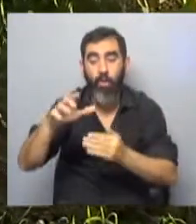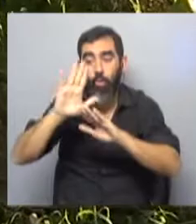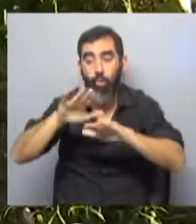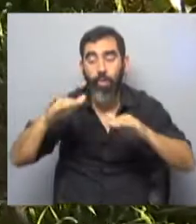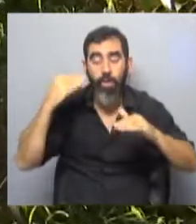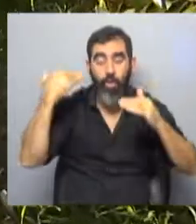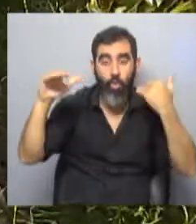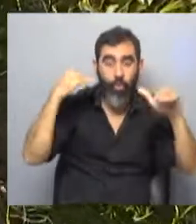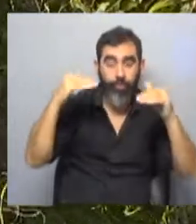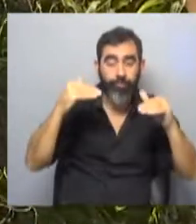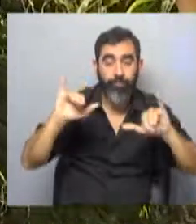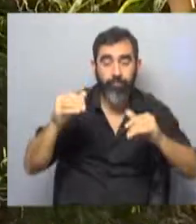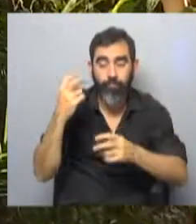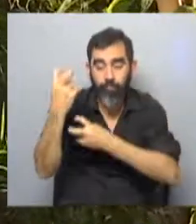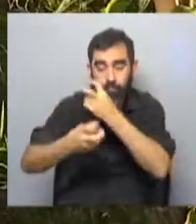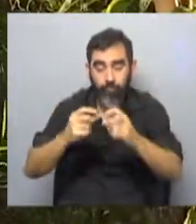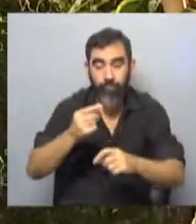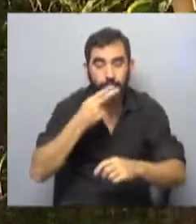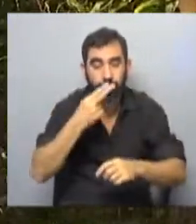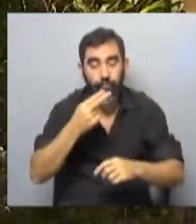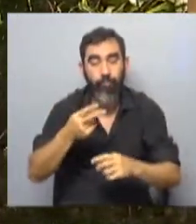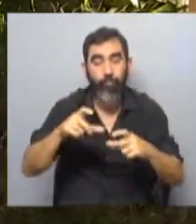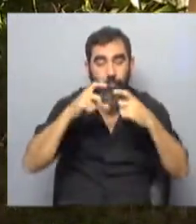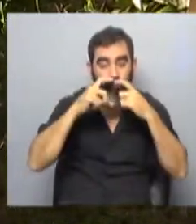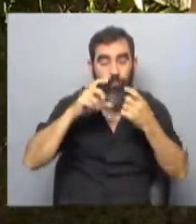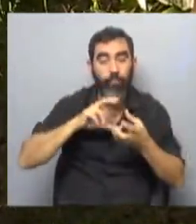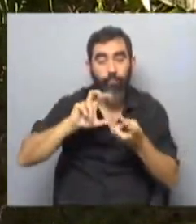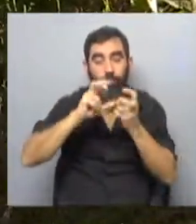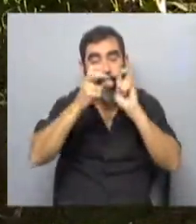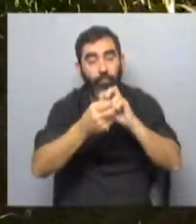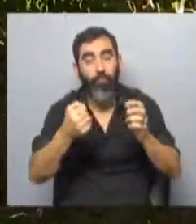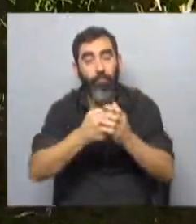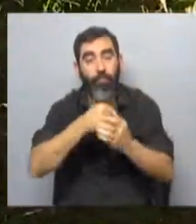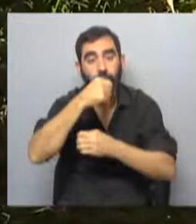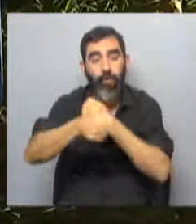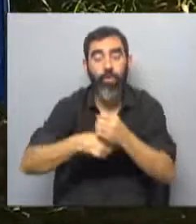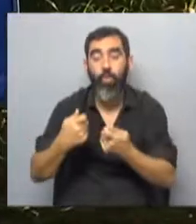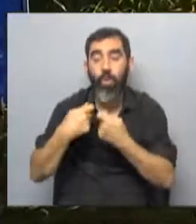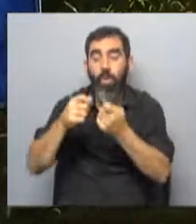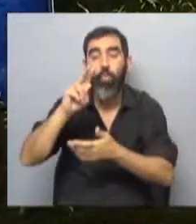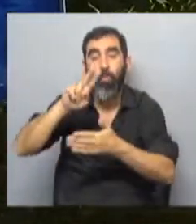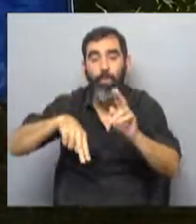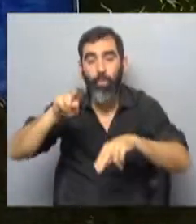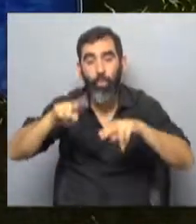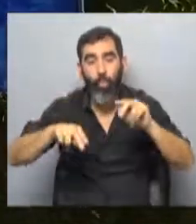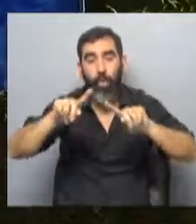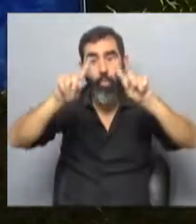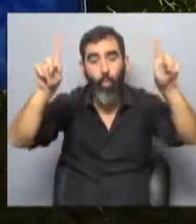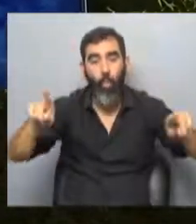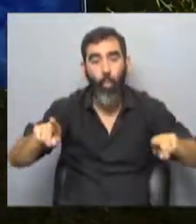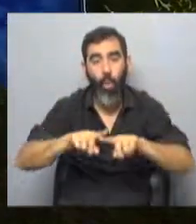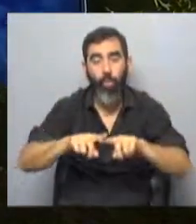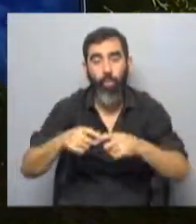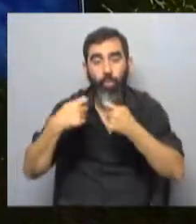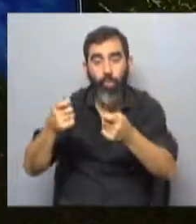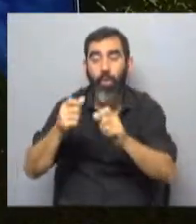niñas y adolescentes ya están juntando colillas y tapabocas se los vamos a reciclar para fin de año y le vamos a entregar pinturas y marcos de cuadros básicamente